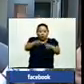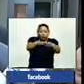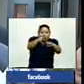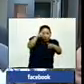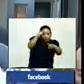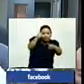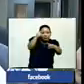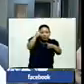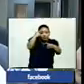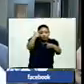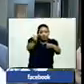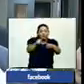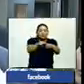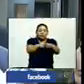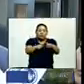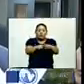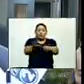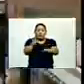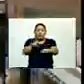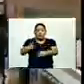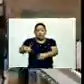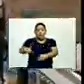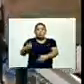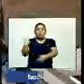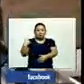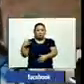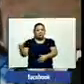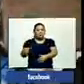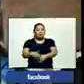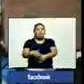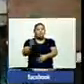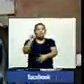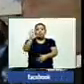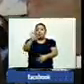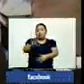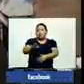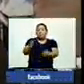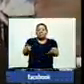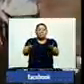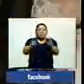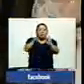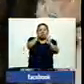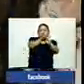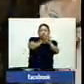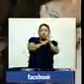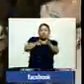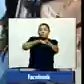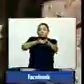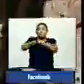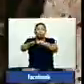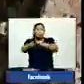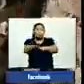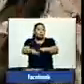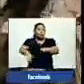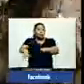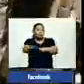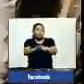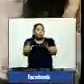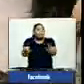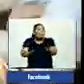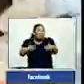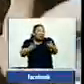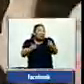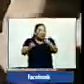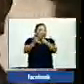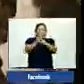también tenemos ahí algunas armas. Las medidas son parte del plan control territorial, con el objetivo de